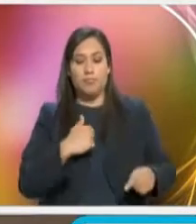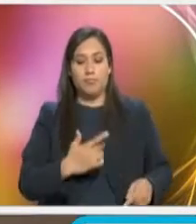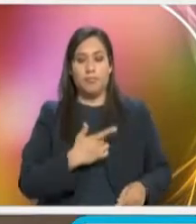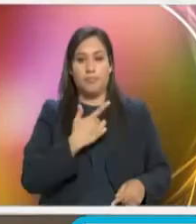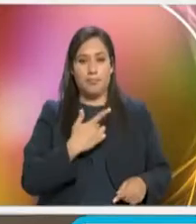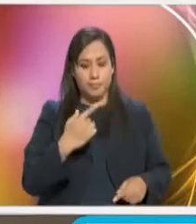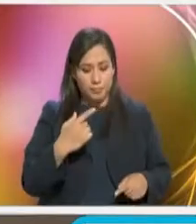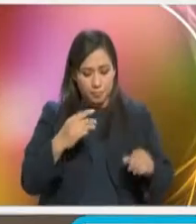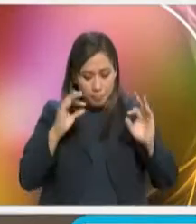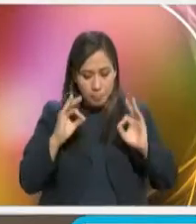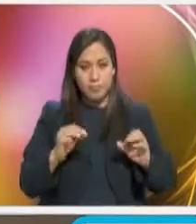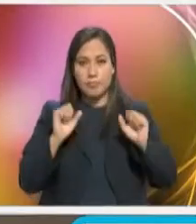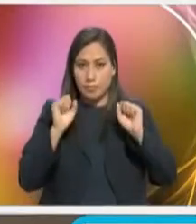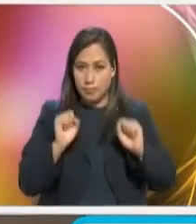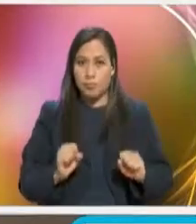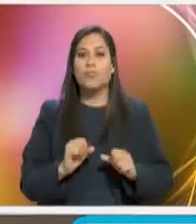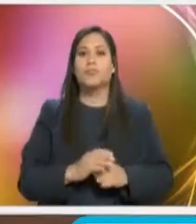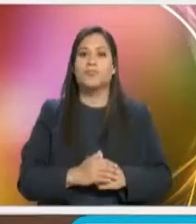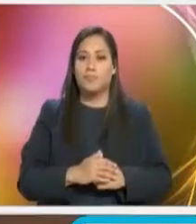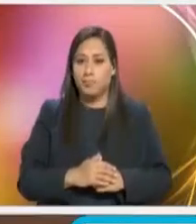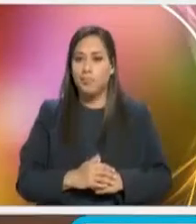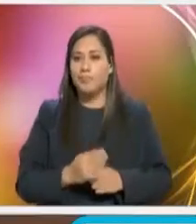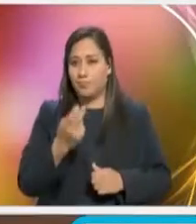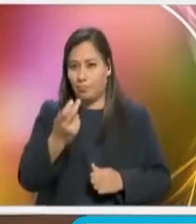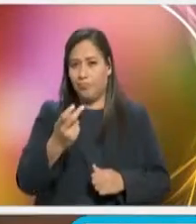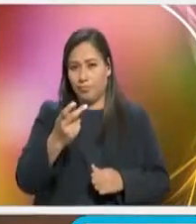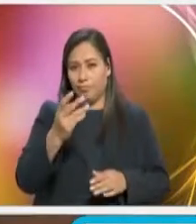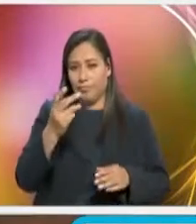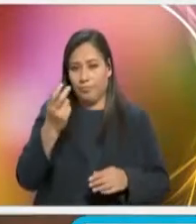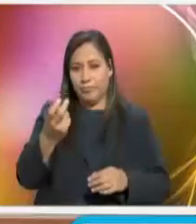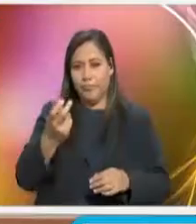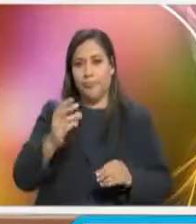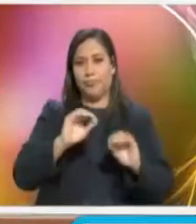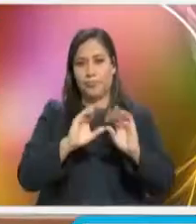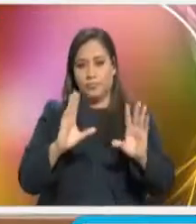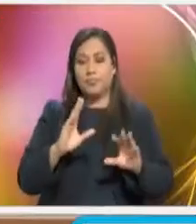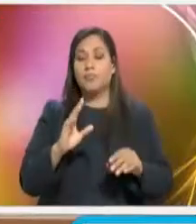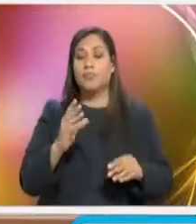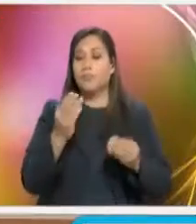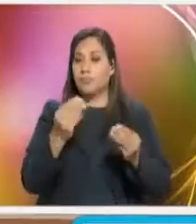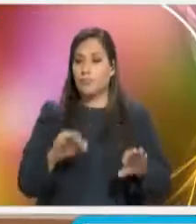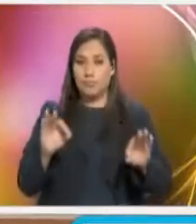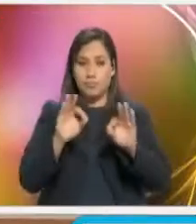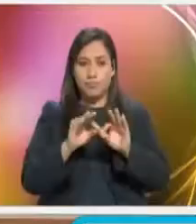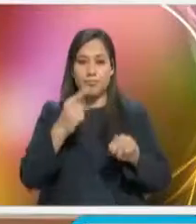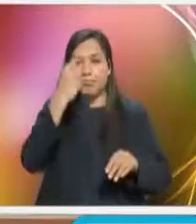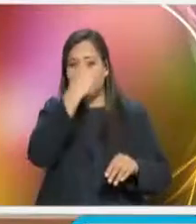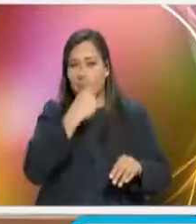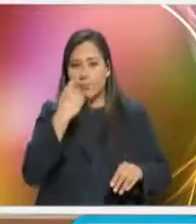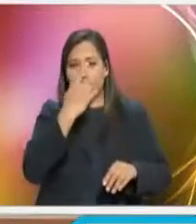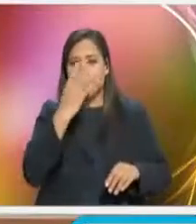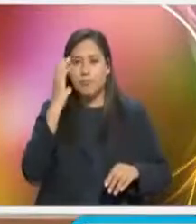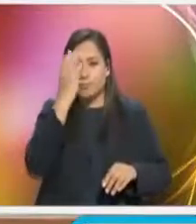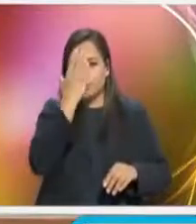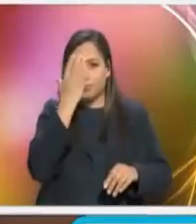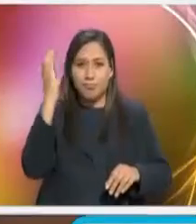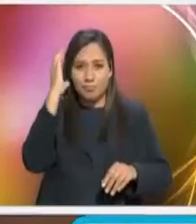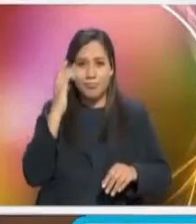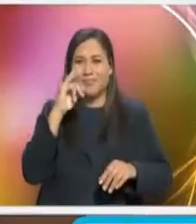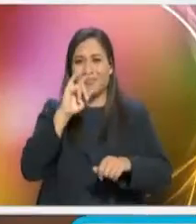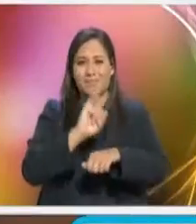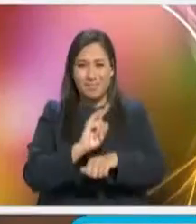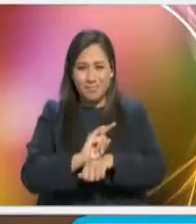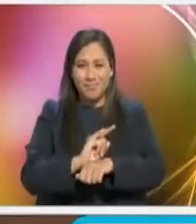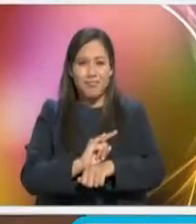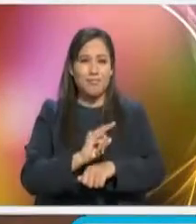nosotras mismas, sentirnos seguras, ¿no? Exactamente, eso es algo importantísimo, no vernos como disfrazadas, es algo fundamental, que